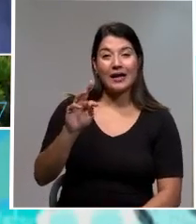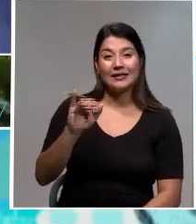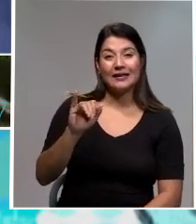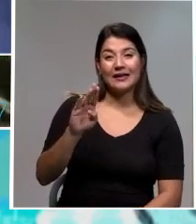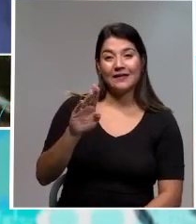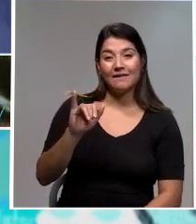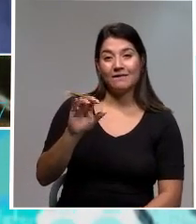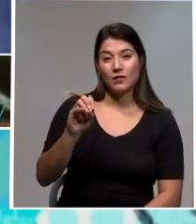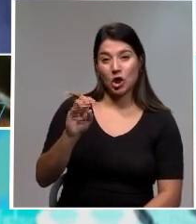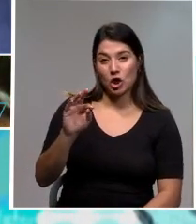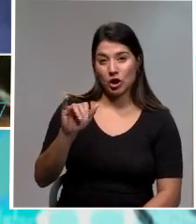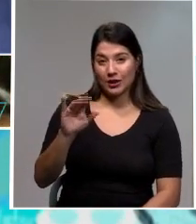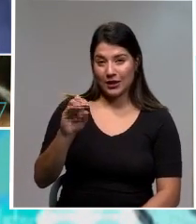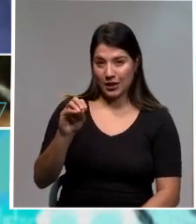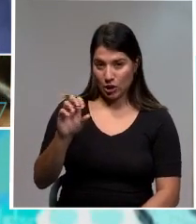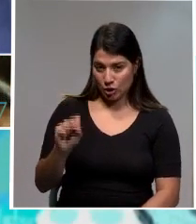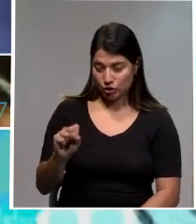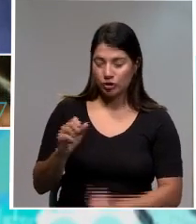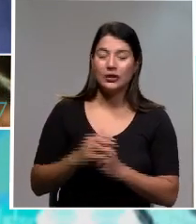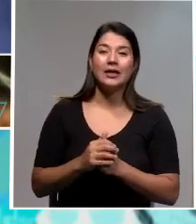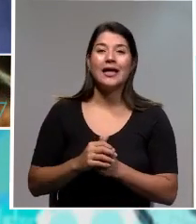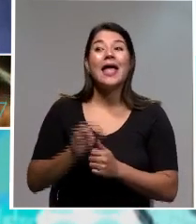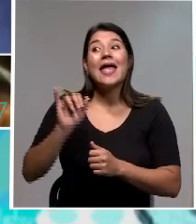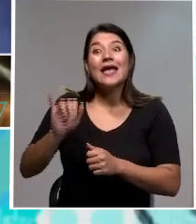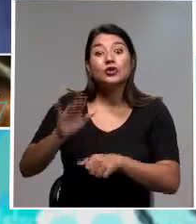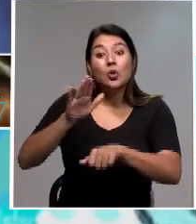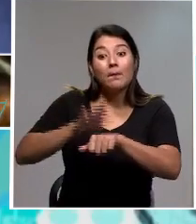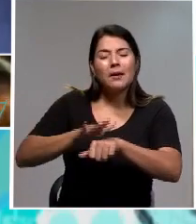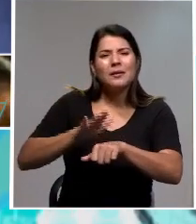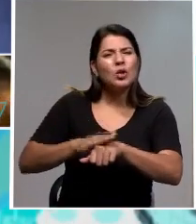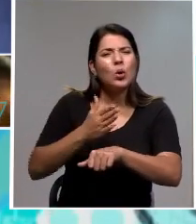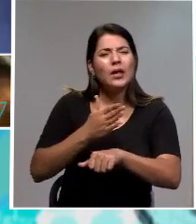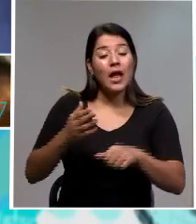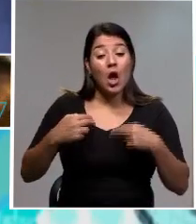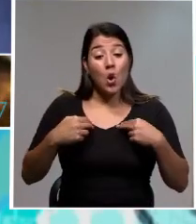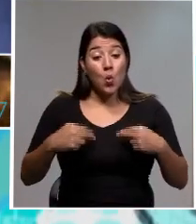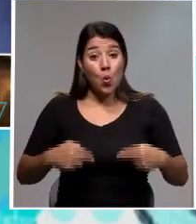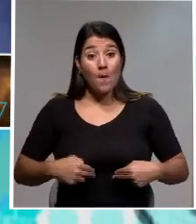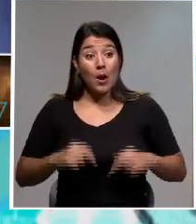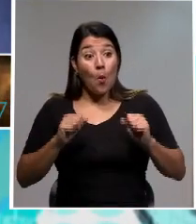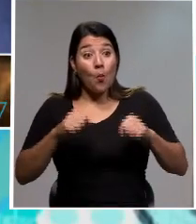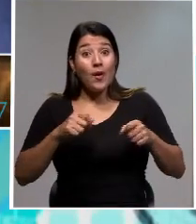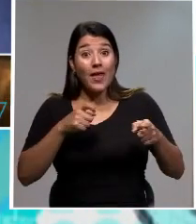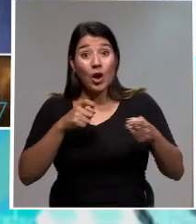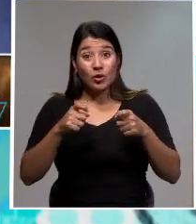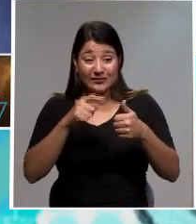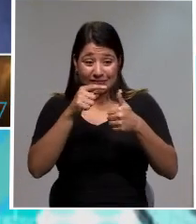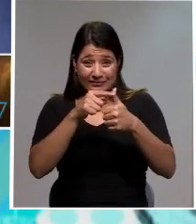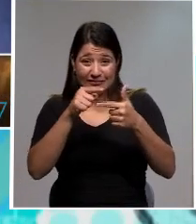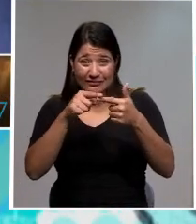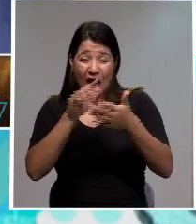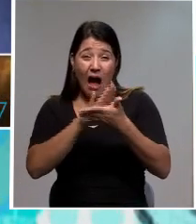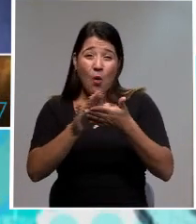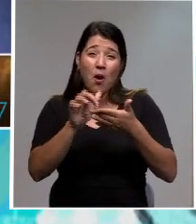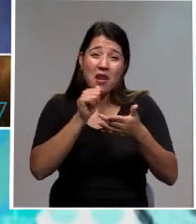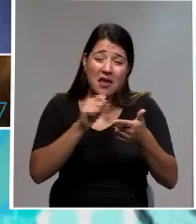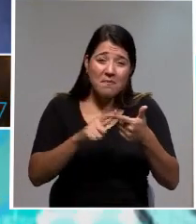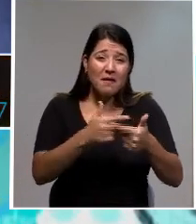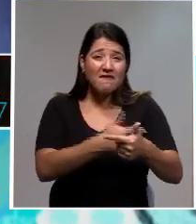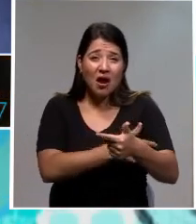nosotros como especie humana controlar muchas de las enfermedades infecciosas que